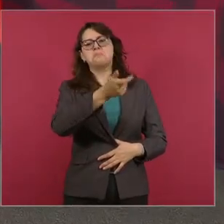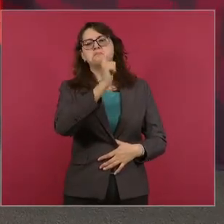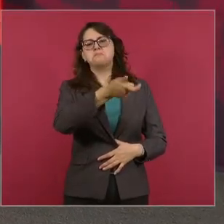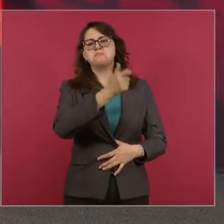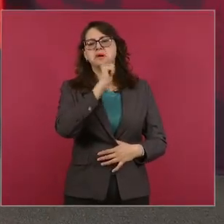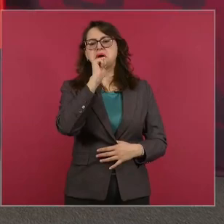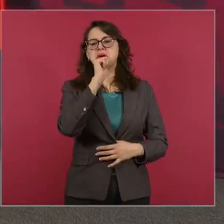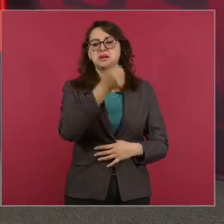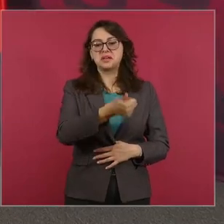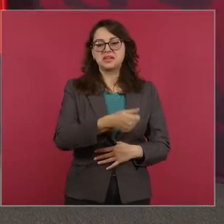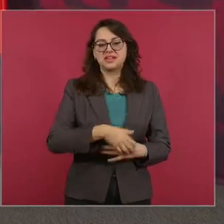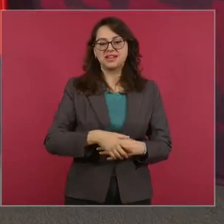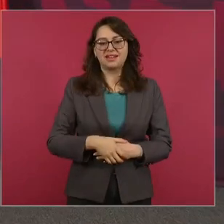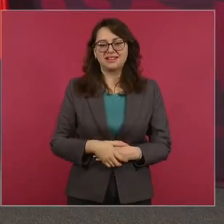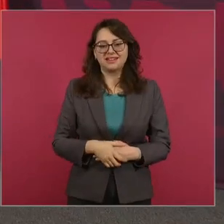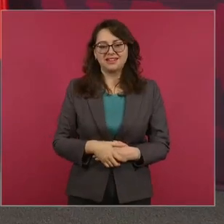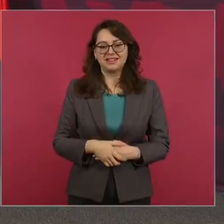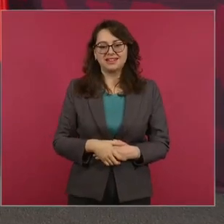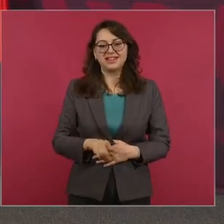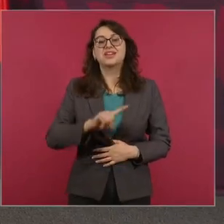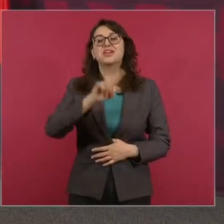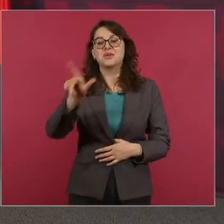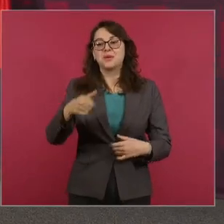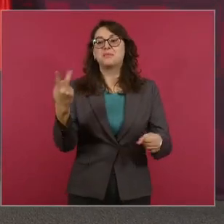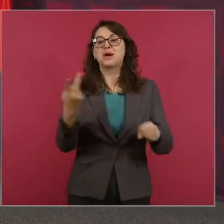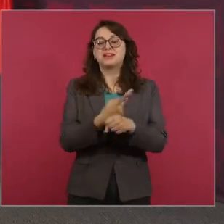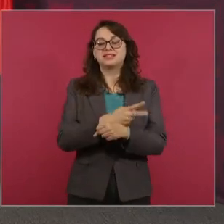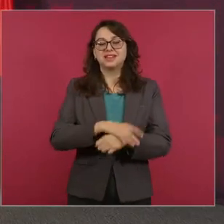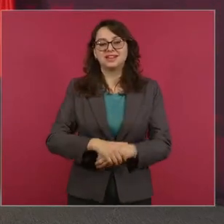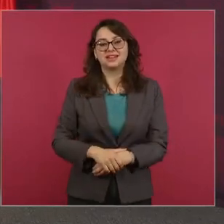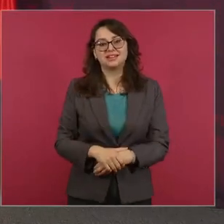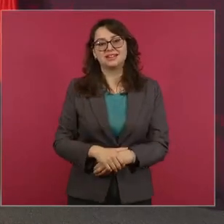que se precipite una crisis